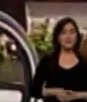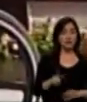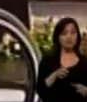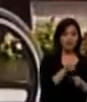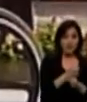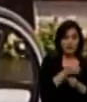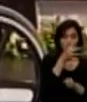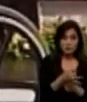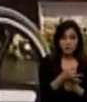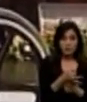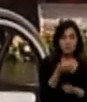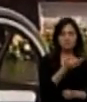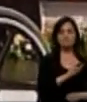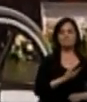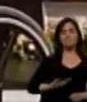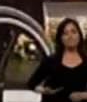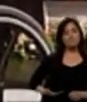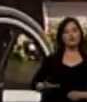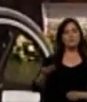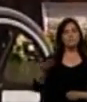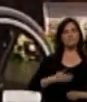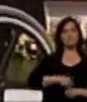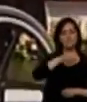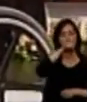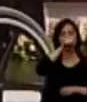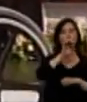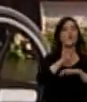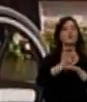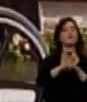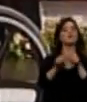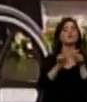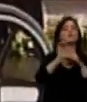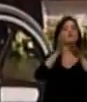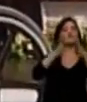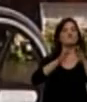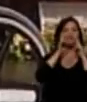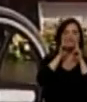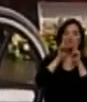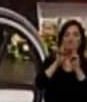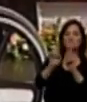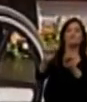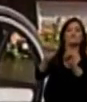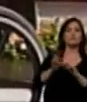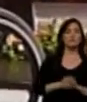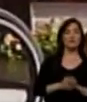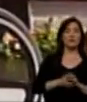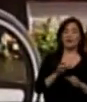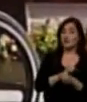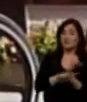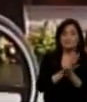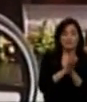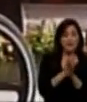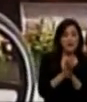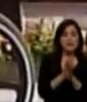hace, señor presidente, que la patria y el pueblo ecuatoriano lo reconozcan. Caso contrario,